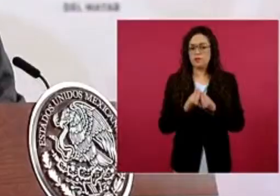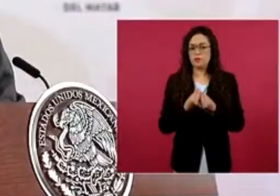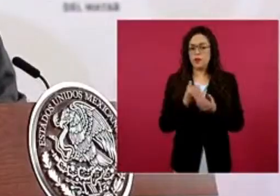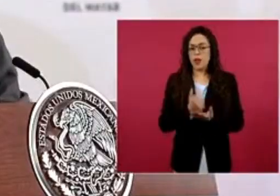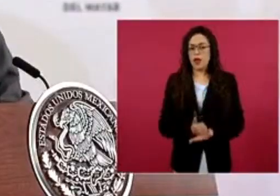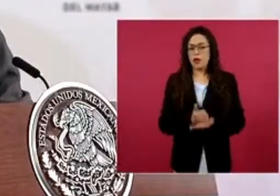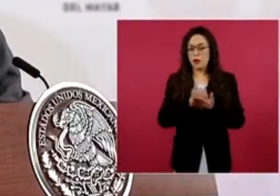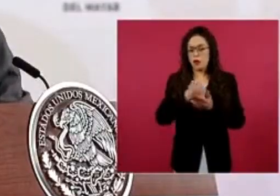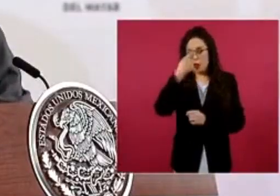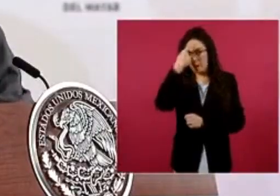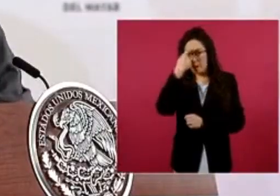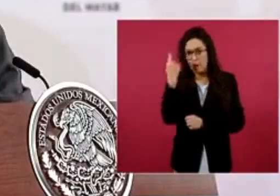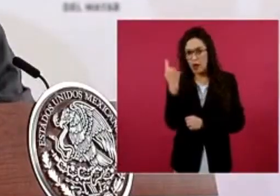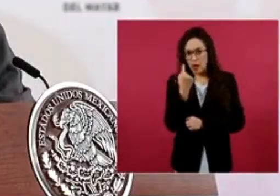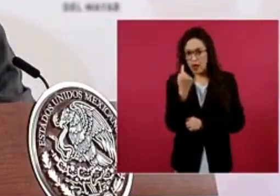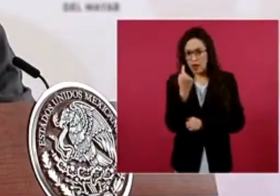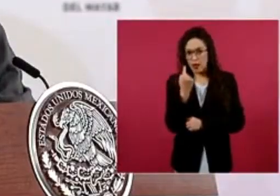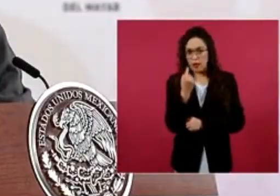delictivo,